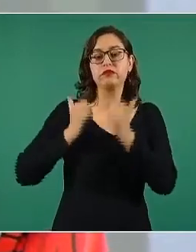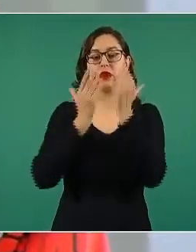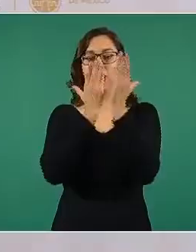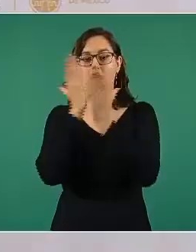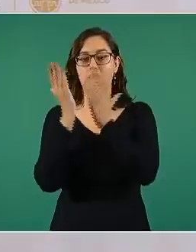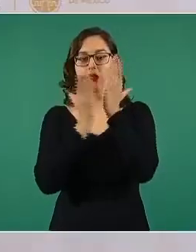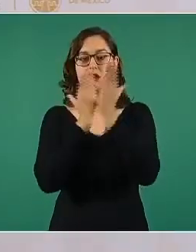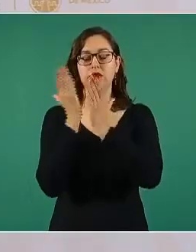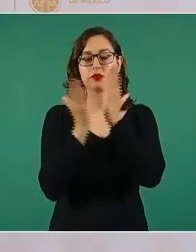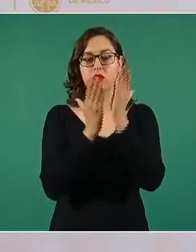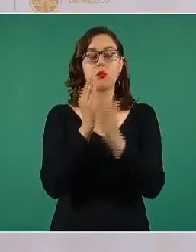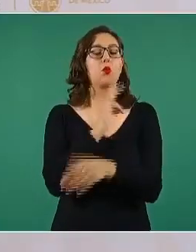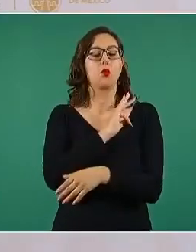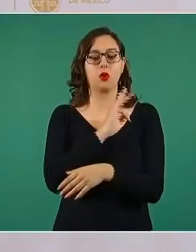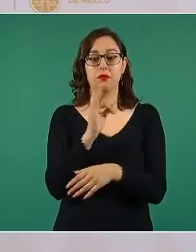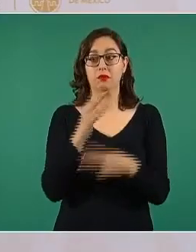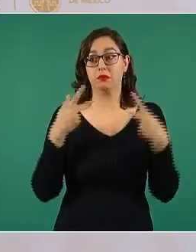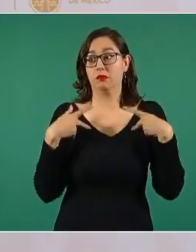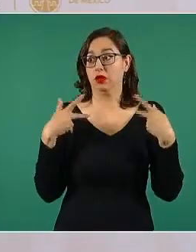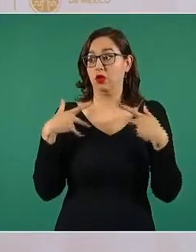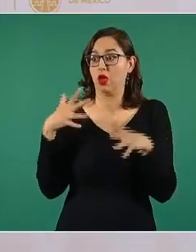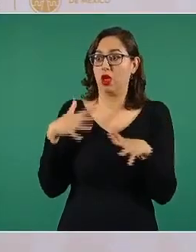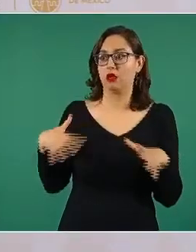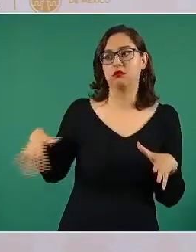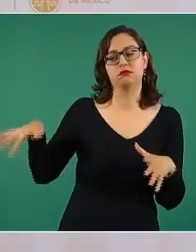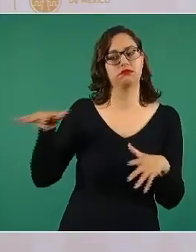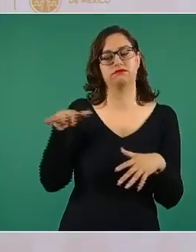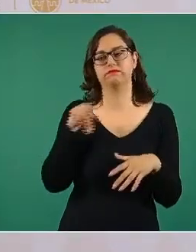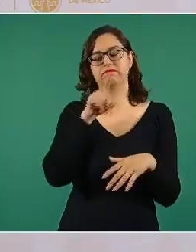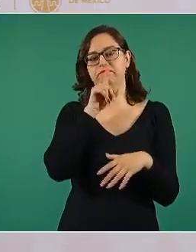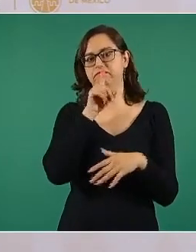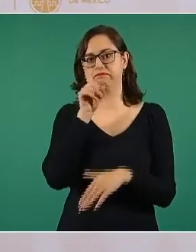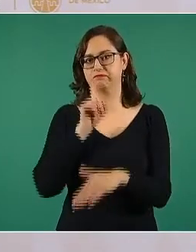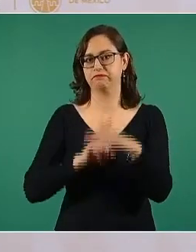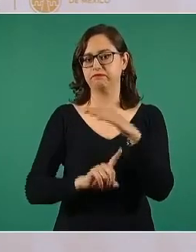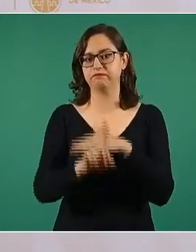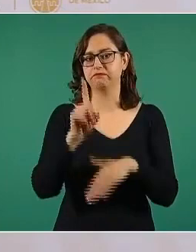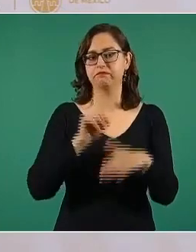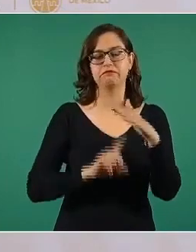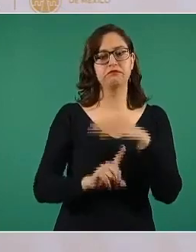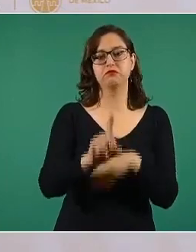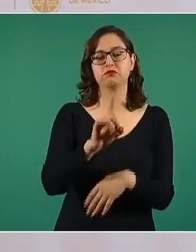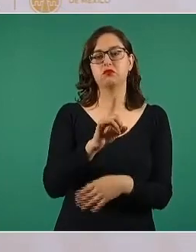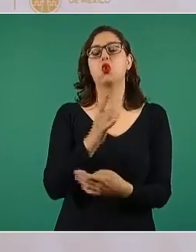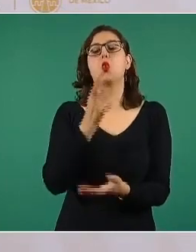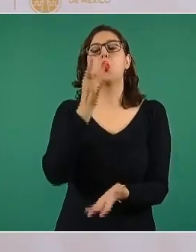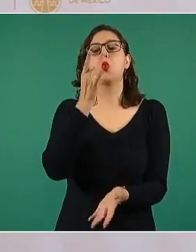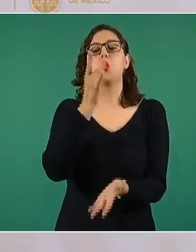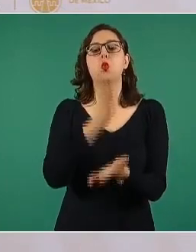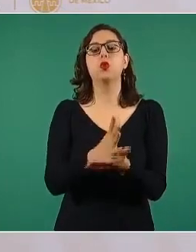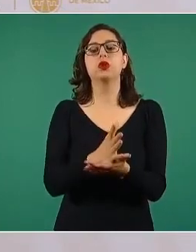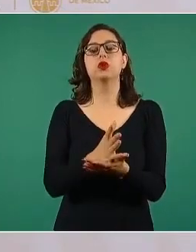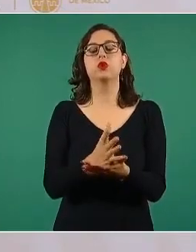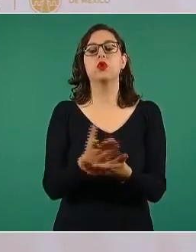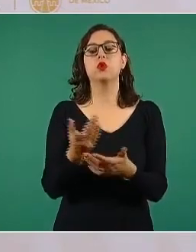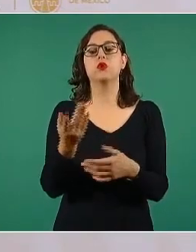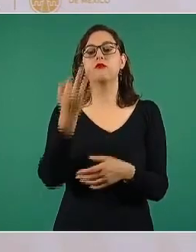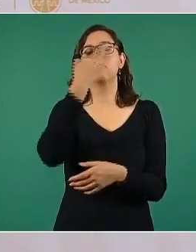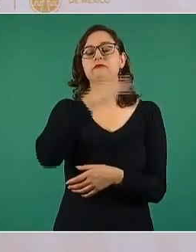del Calmecac. La gente común solo tenía permitida la entrada durante la celebración de las